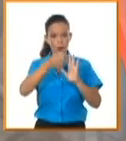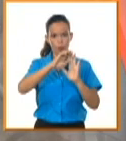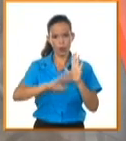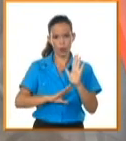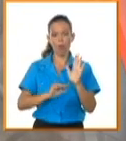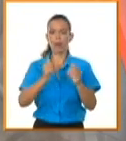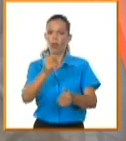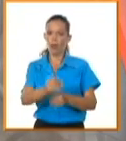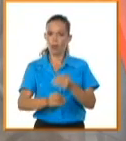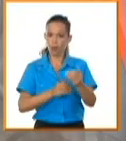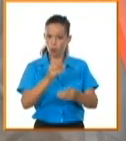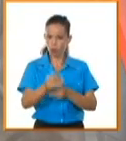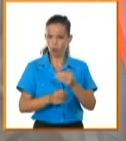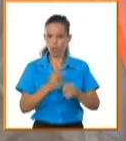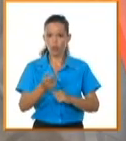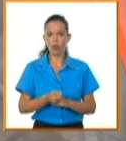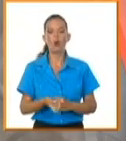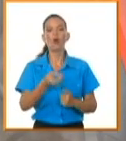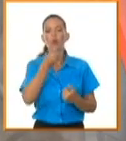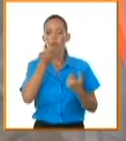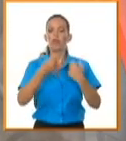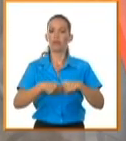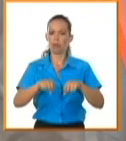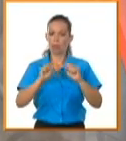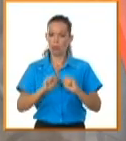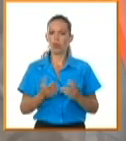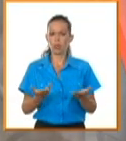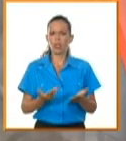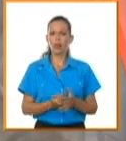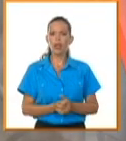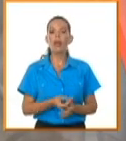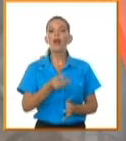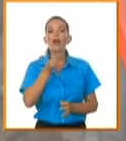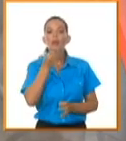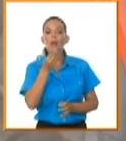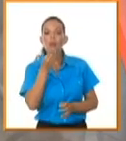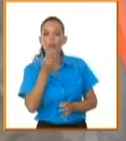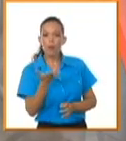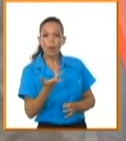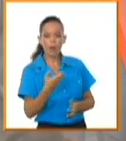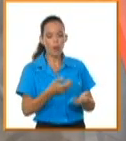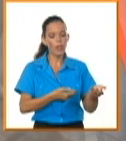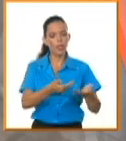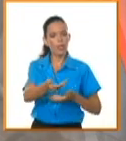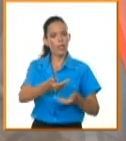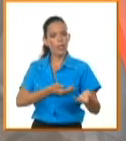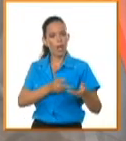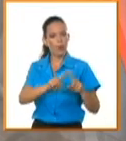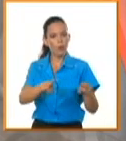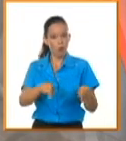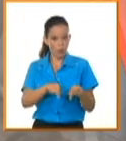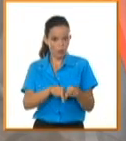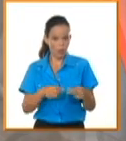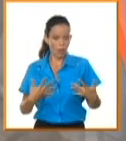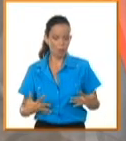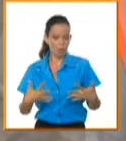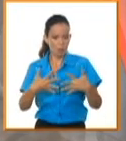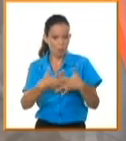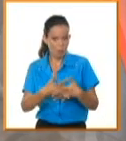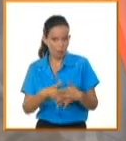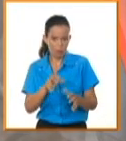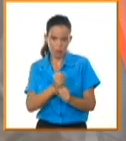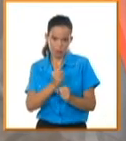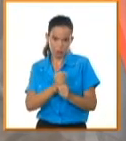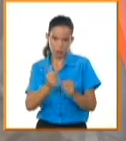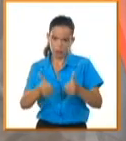tenga la posibilidad de Establecer un intercambio con su oficina de Establecer un nivel de operaciones que